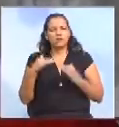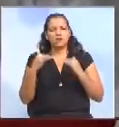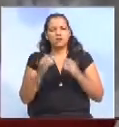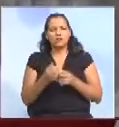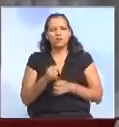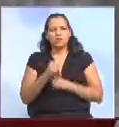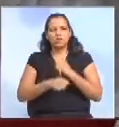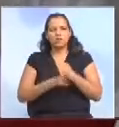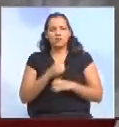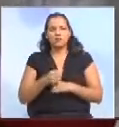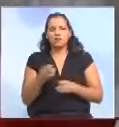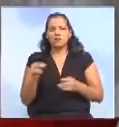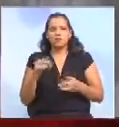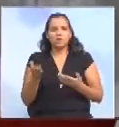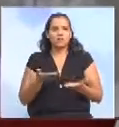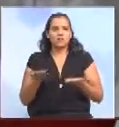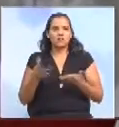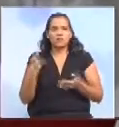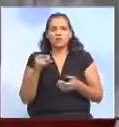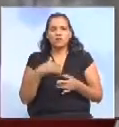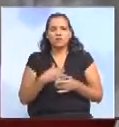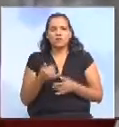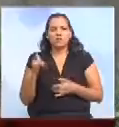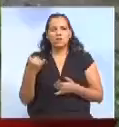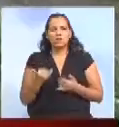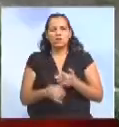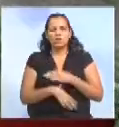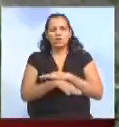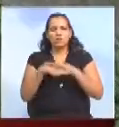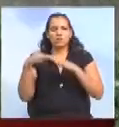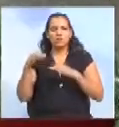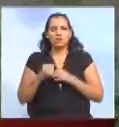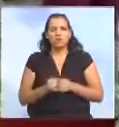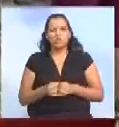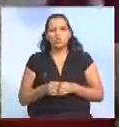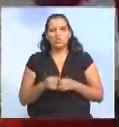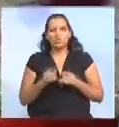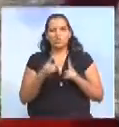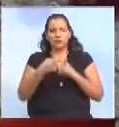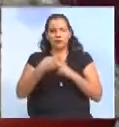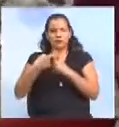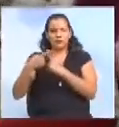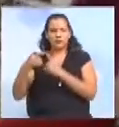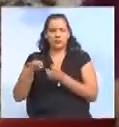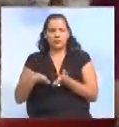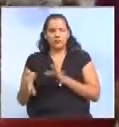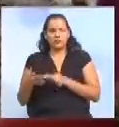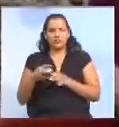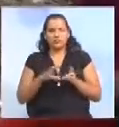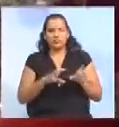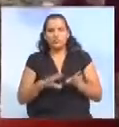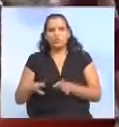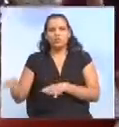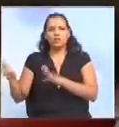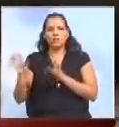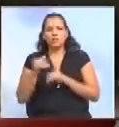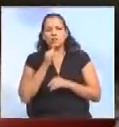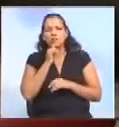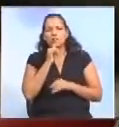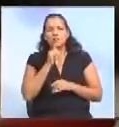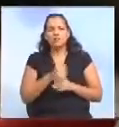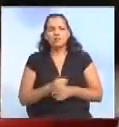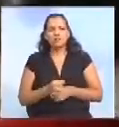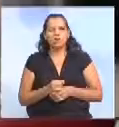época donde no existía ningún tipo de alcantarillado. Los cofres mortuorios bajan en medio del agua como cualquier